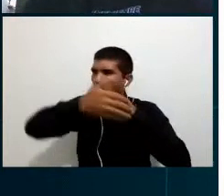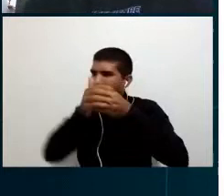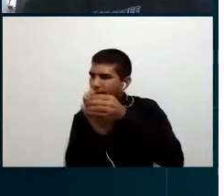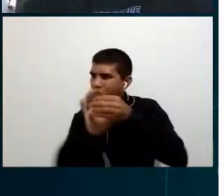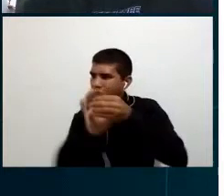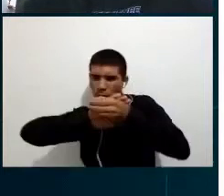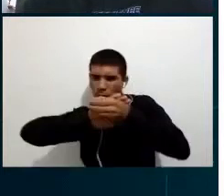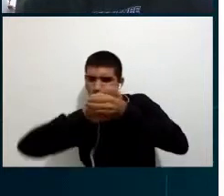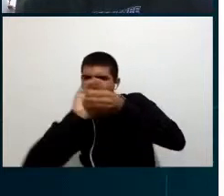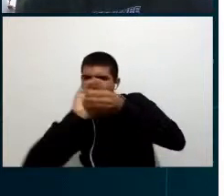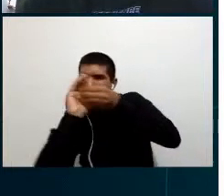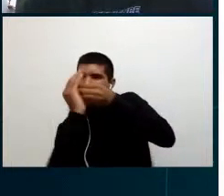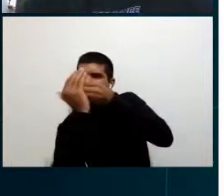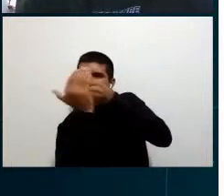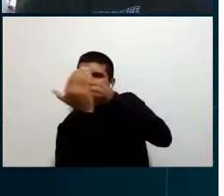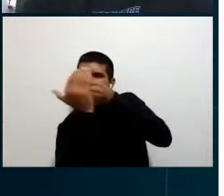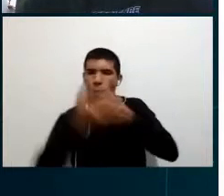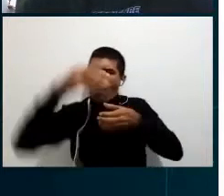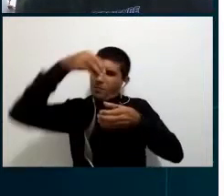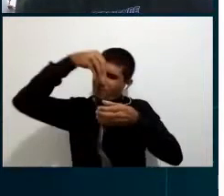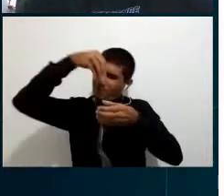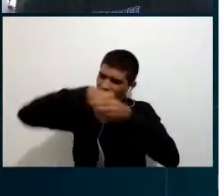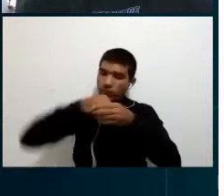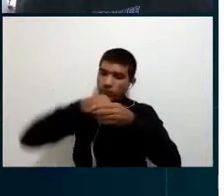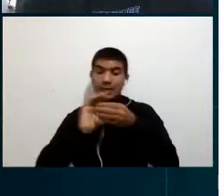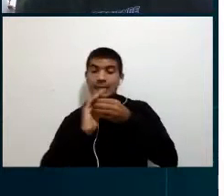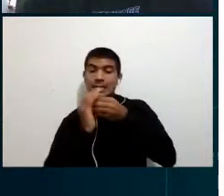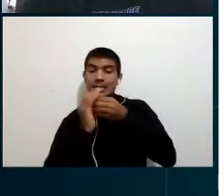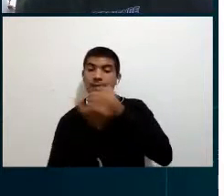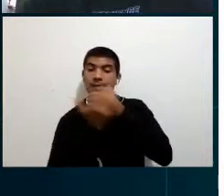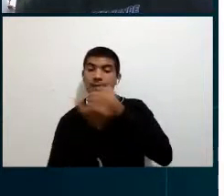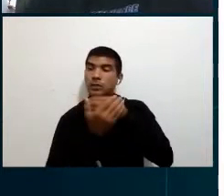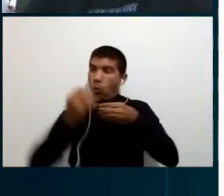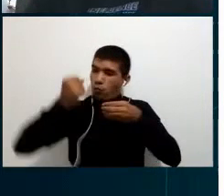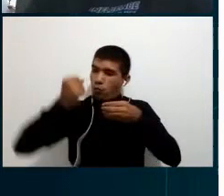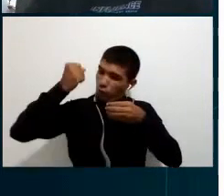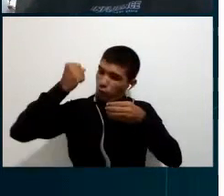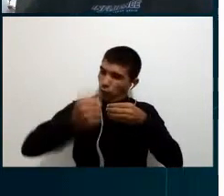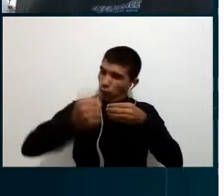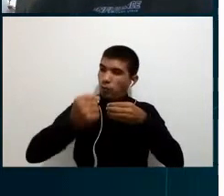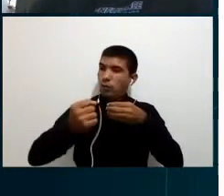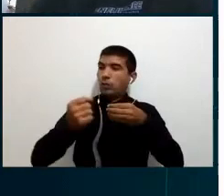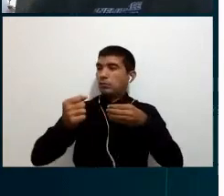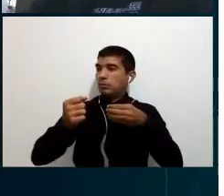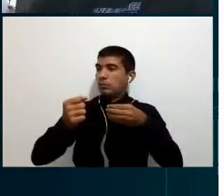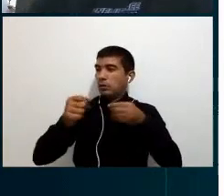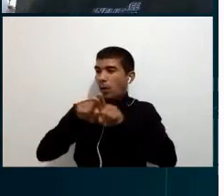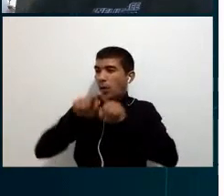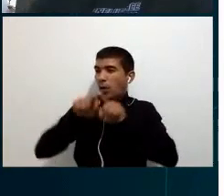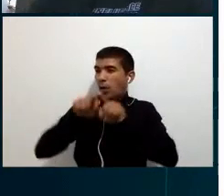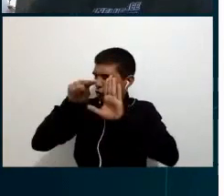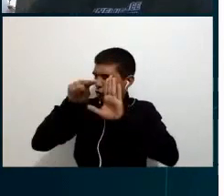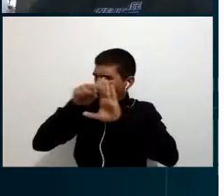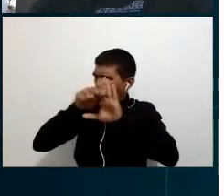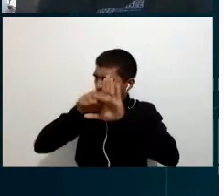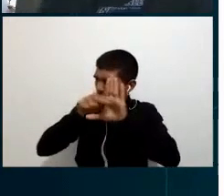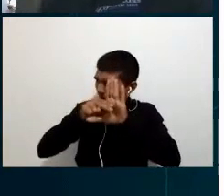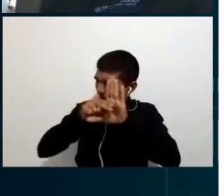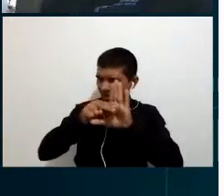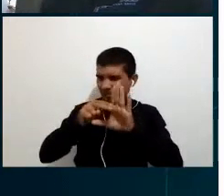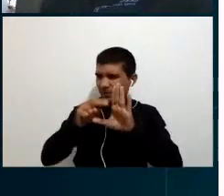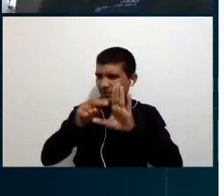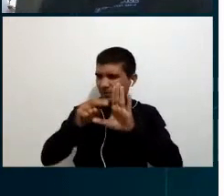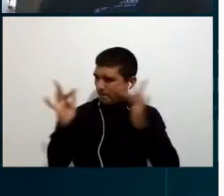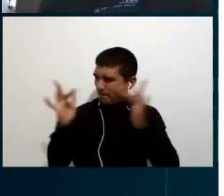algunos se podrían bajar del 0.1%, pero operativamente vemos que